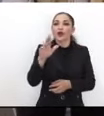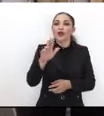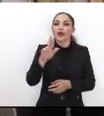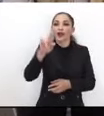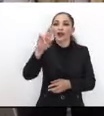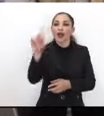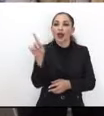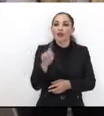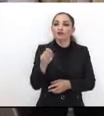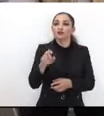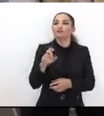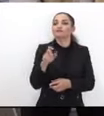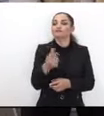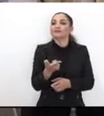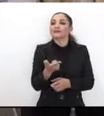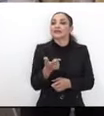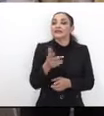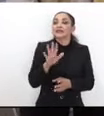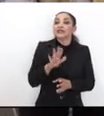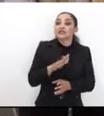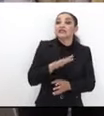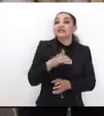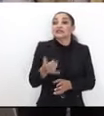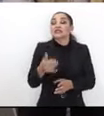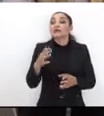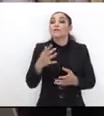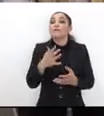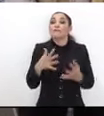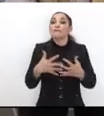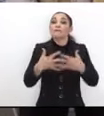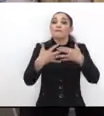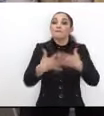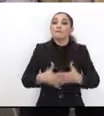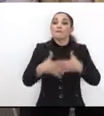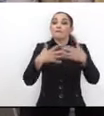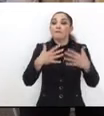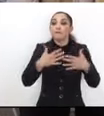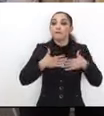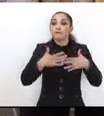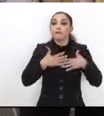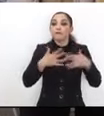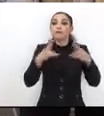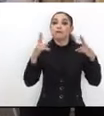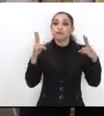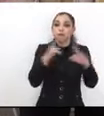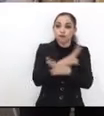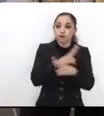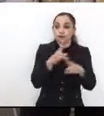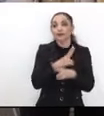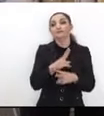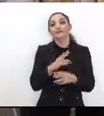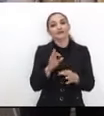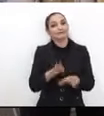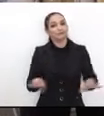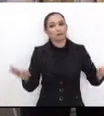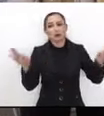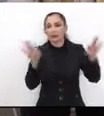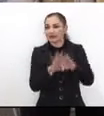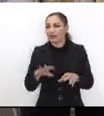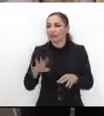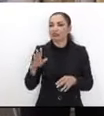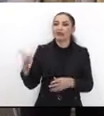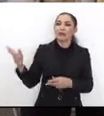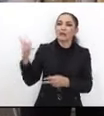ventiladores respiratorios para cada una de las camas y nos era muy importante venir, visitar, supervisar,